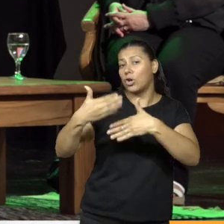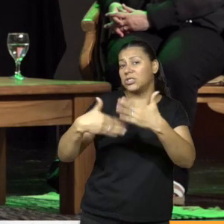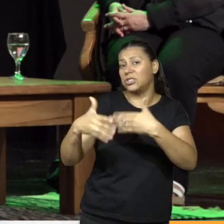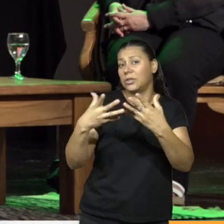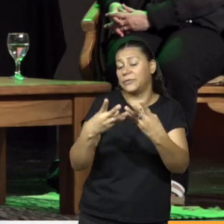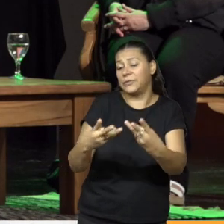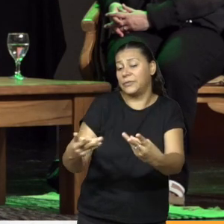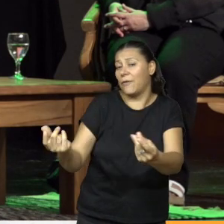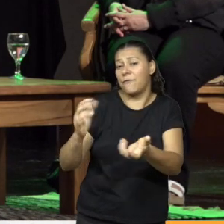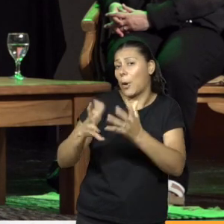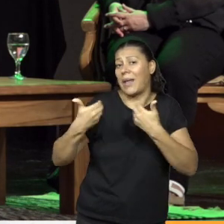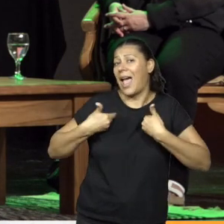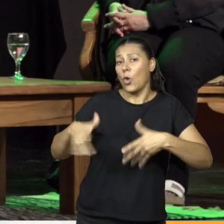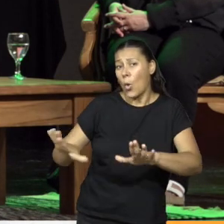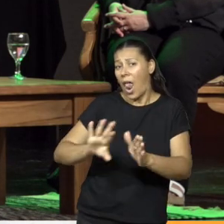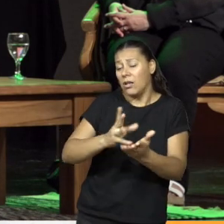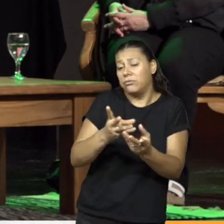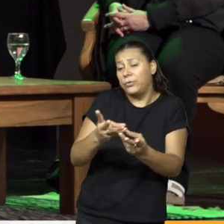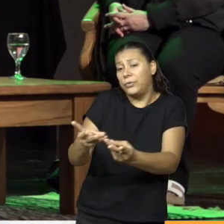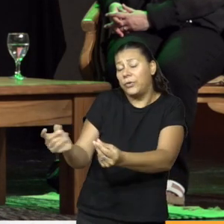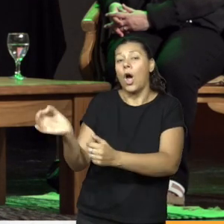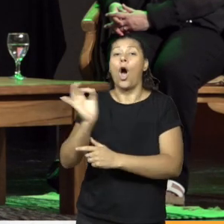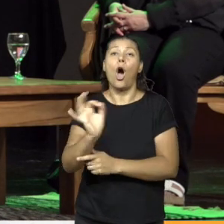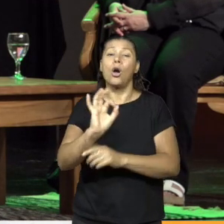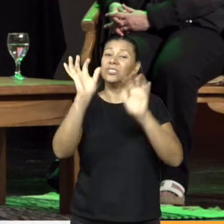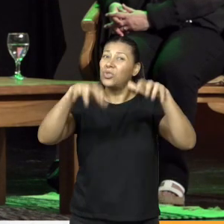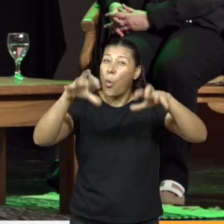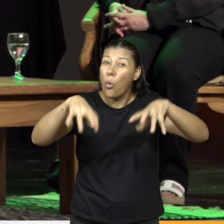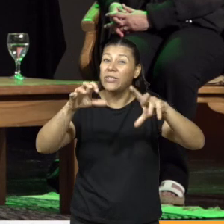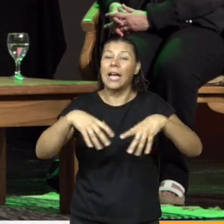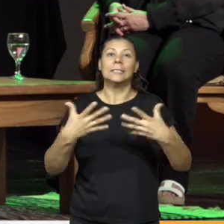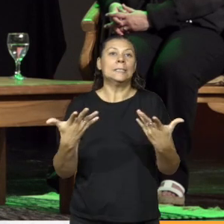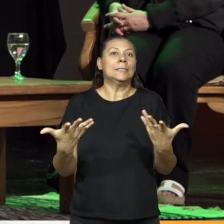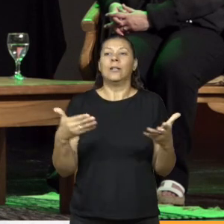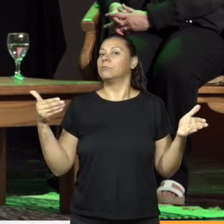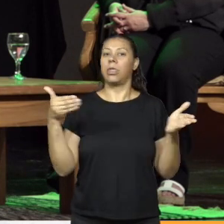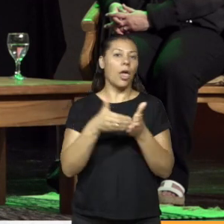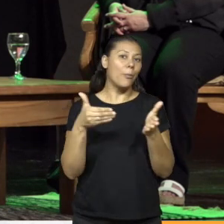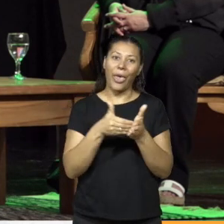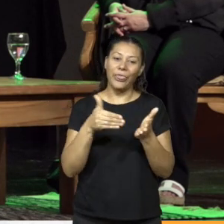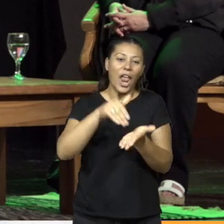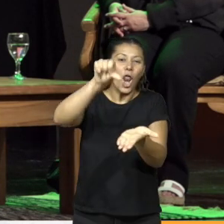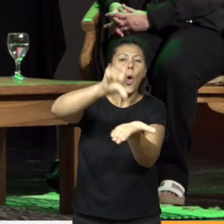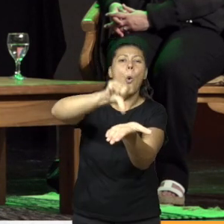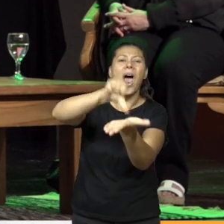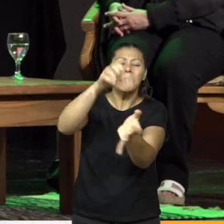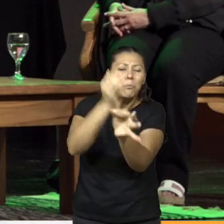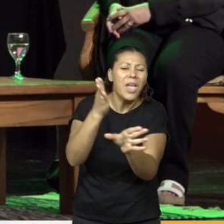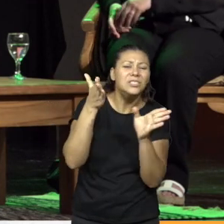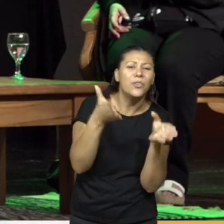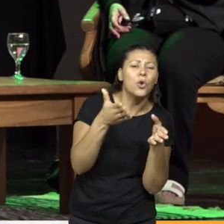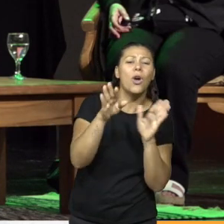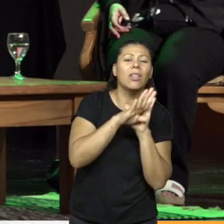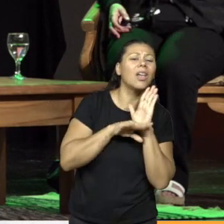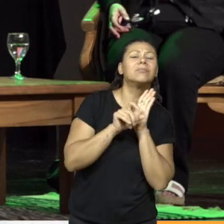una lluvia, esperar una lluvia, etcétera. Pero por eso es muy dependiendo de las características del lugar. Yo te estoy hablando de lo